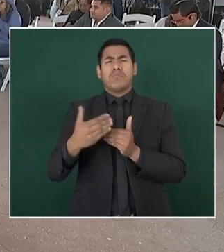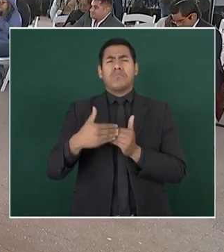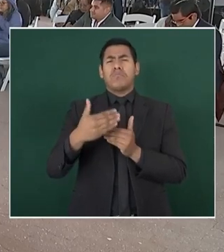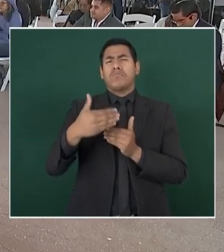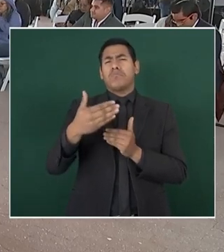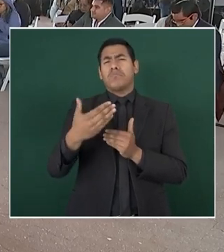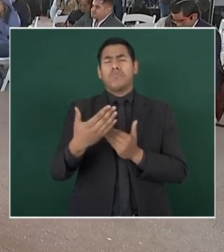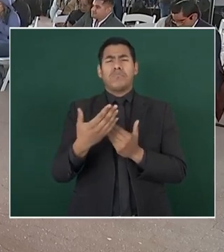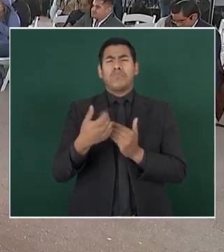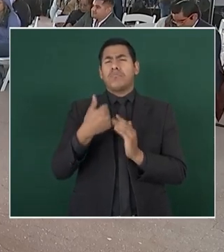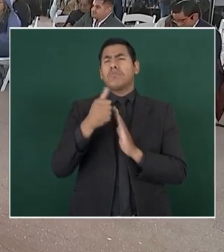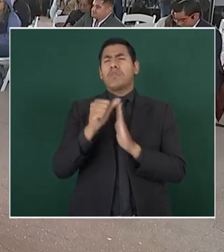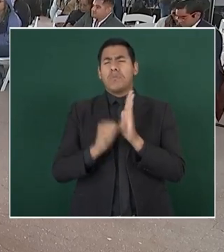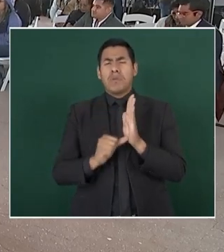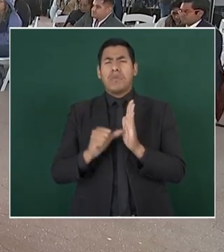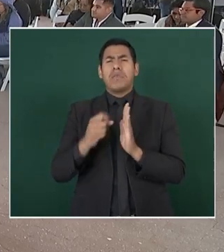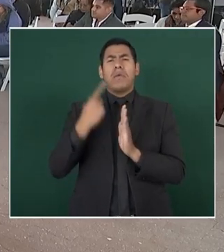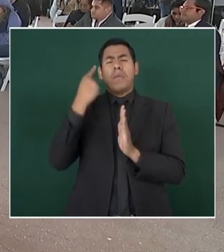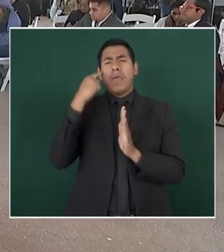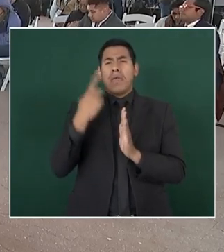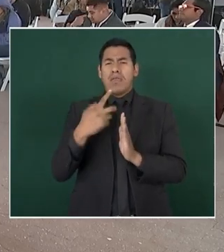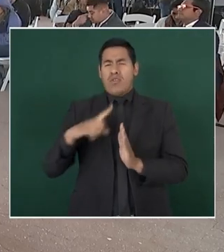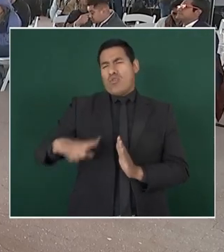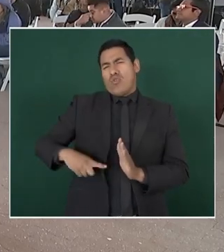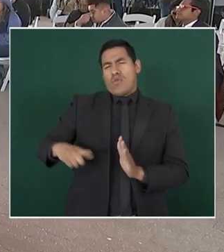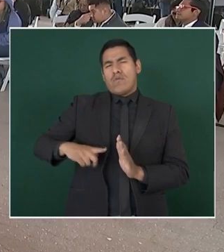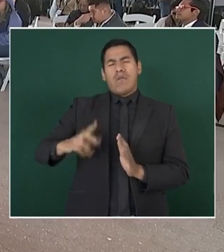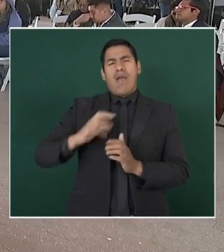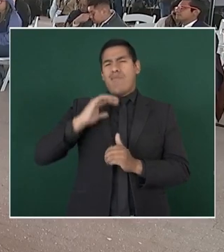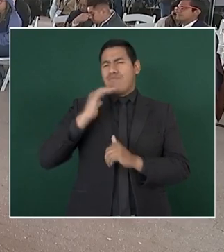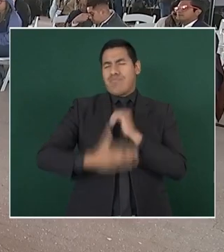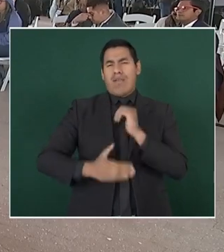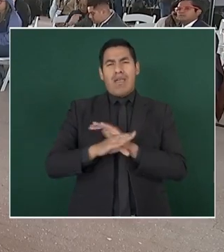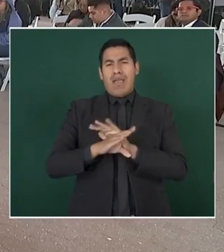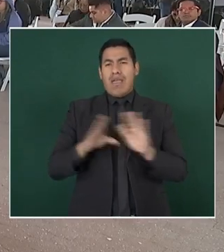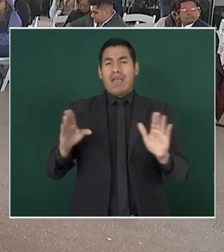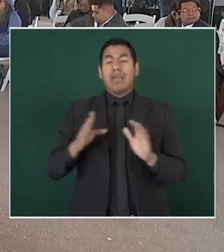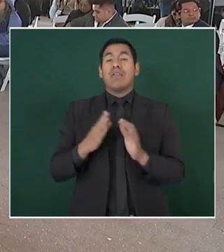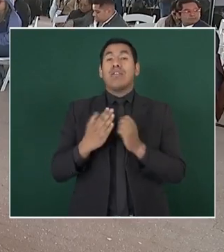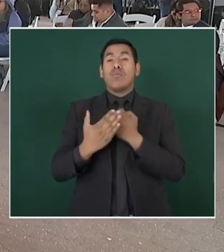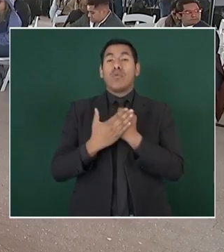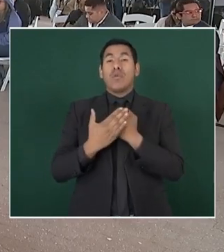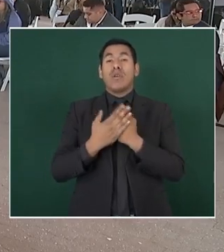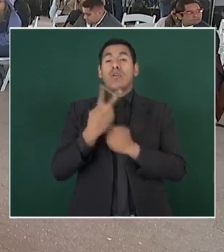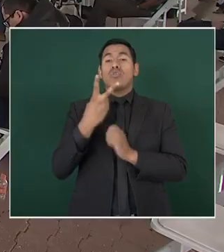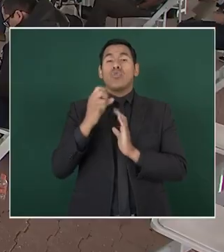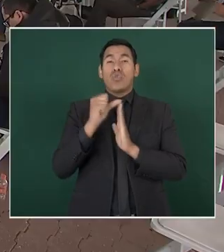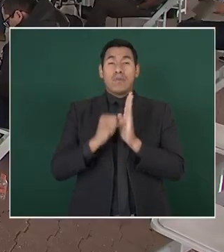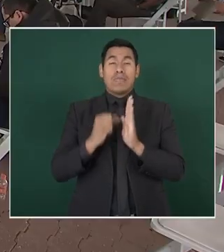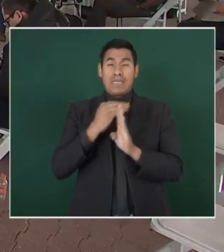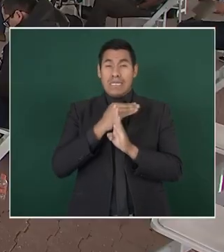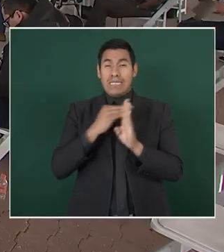6 meses para que concluya el gobierno y ya en 2 meses y medio hay elecciones.